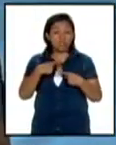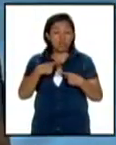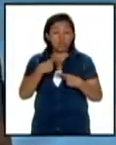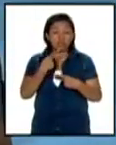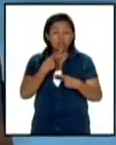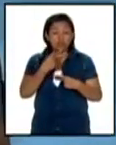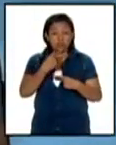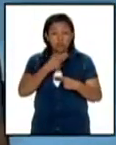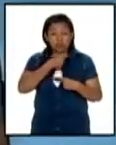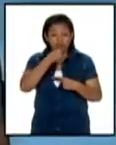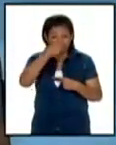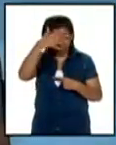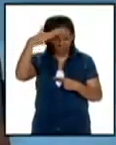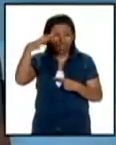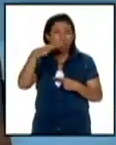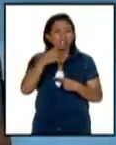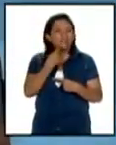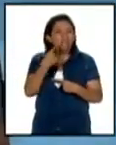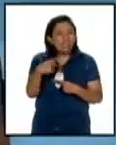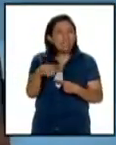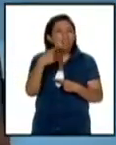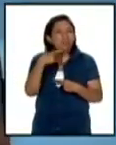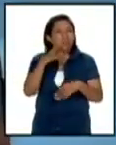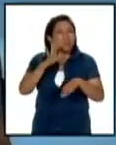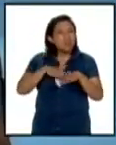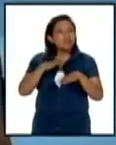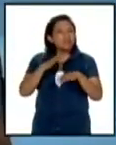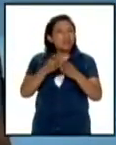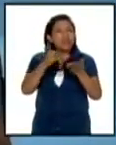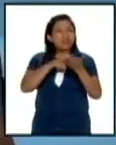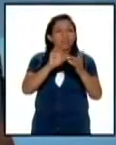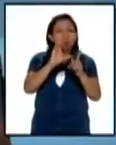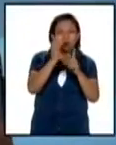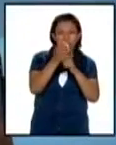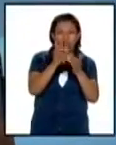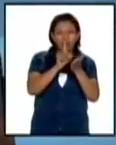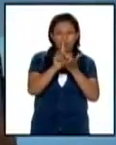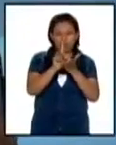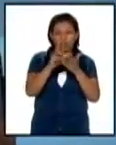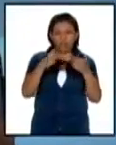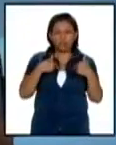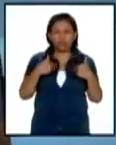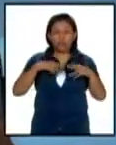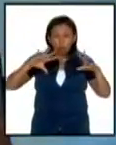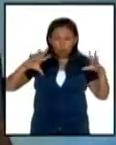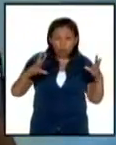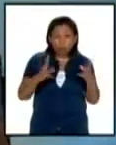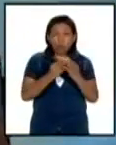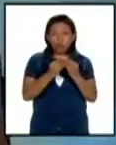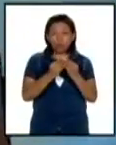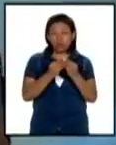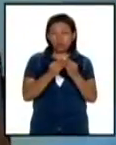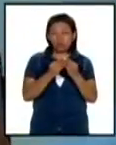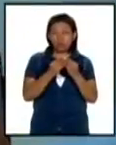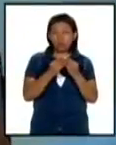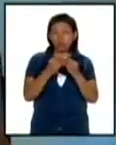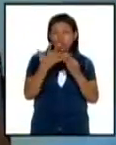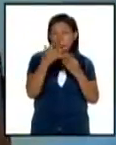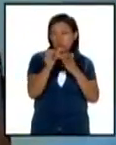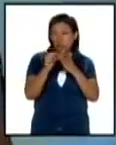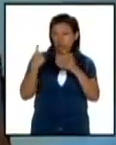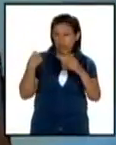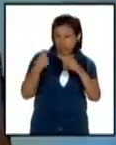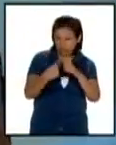multiplicado recientemente en la Comisión Nacional de Derechos Humanos suman en los últimos meses, en los últimos 5 meses, más